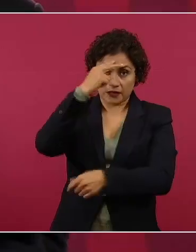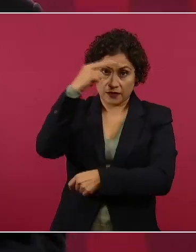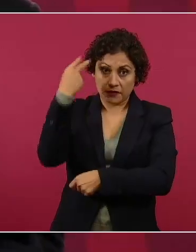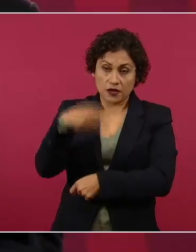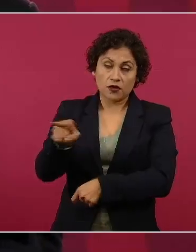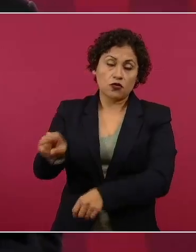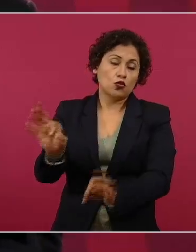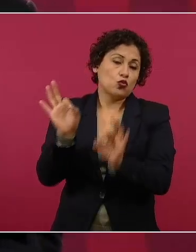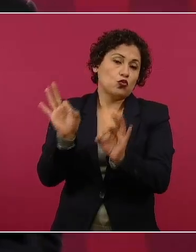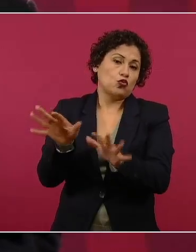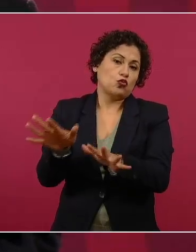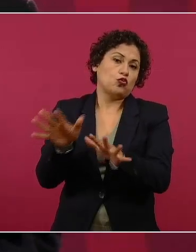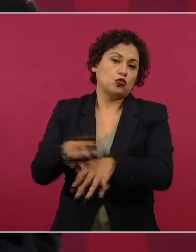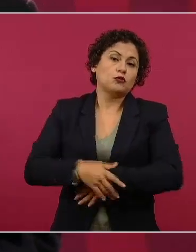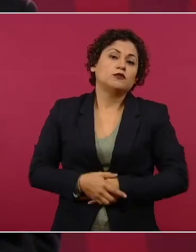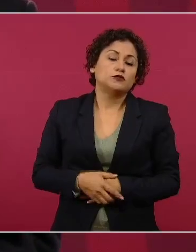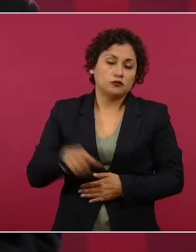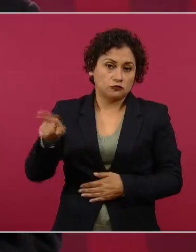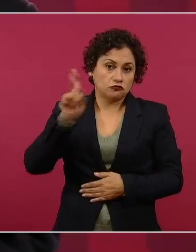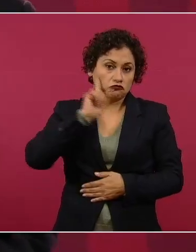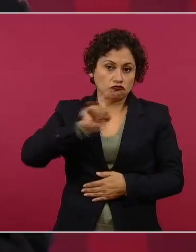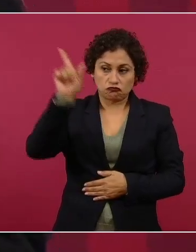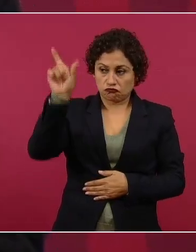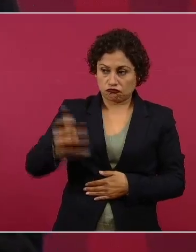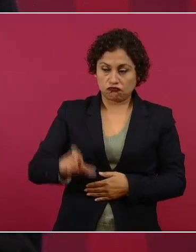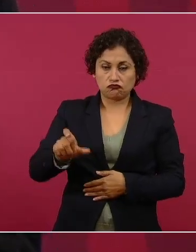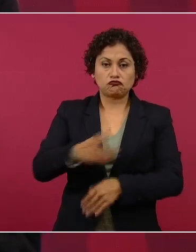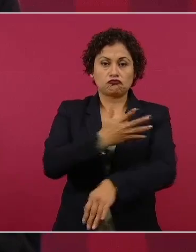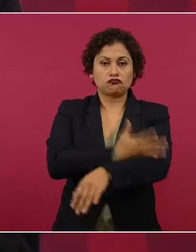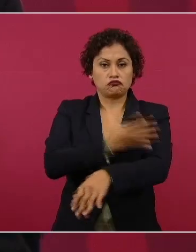ejemplar, es una mujer íntegra,